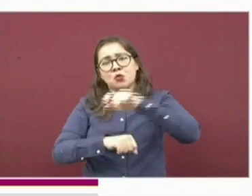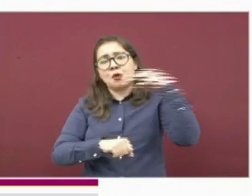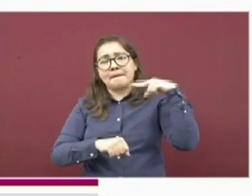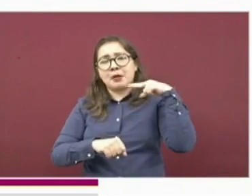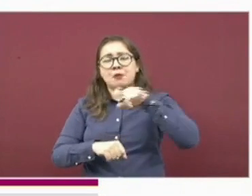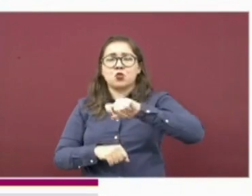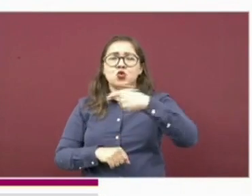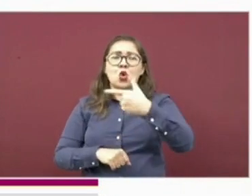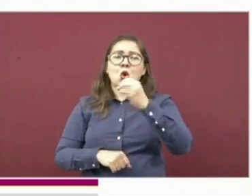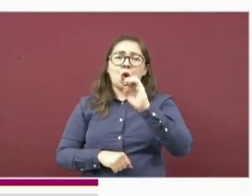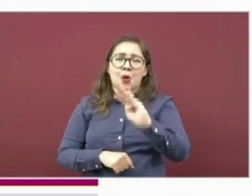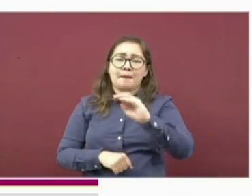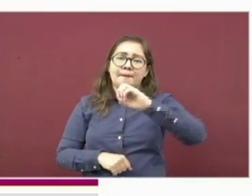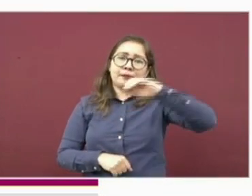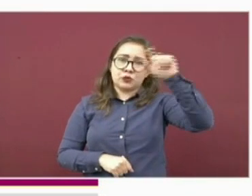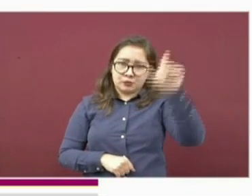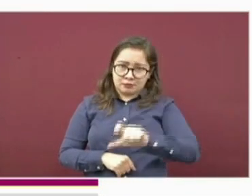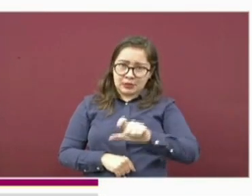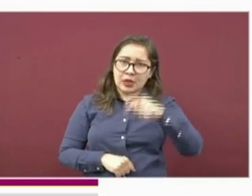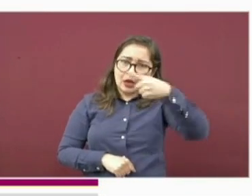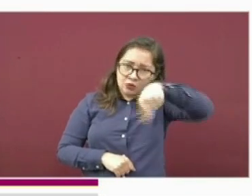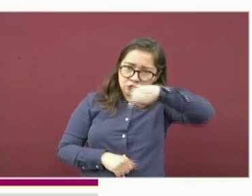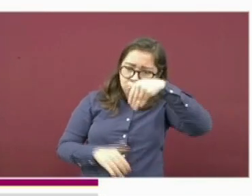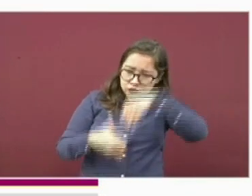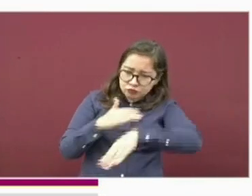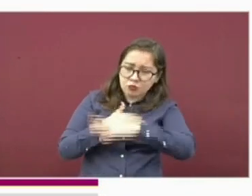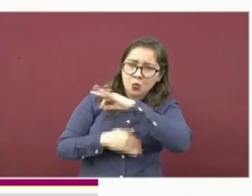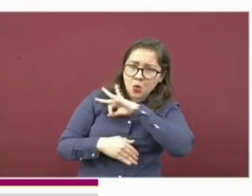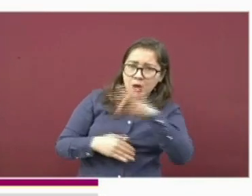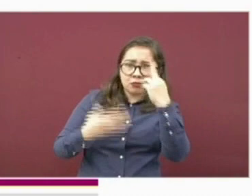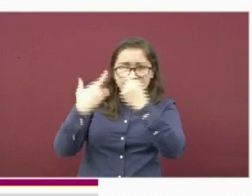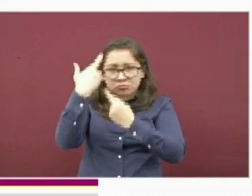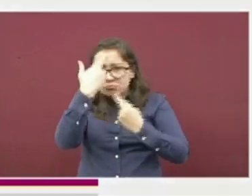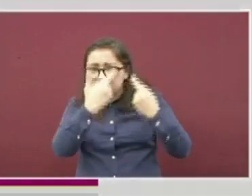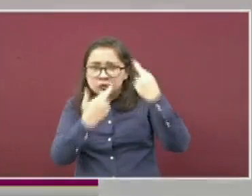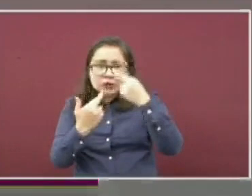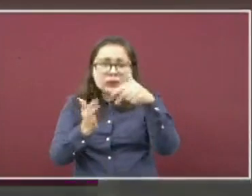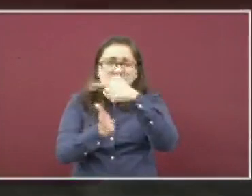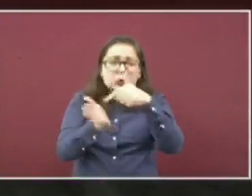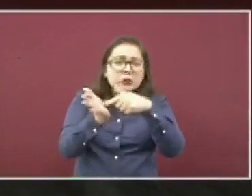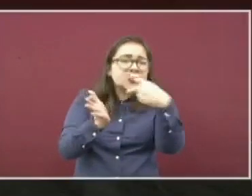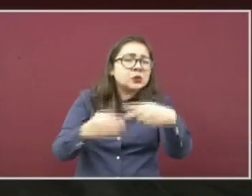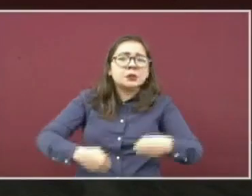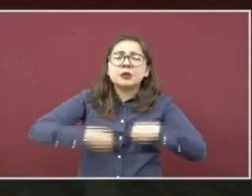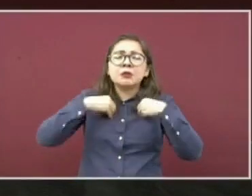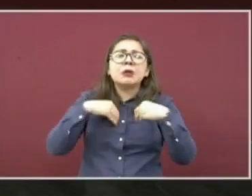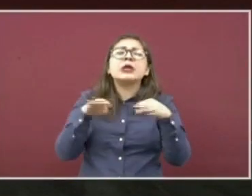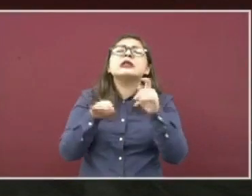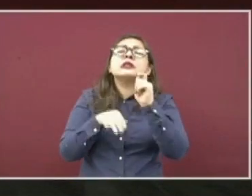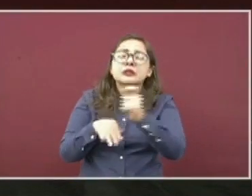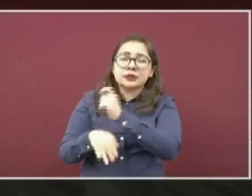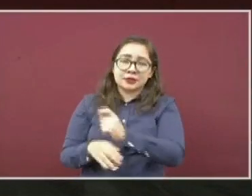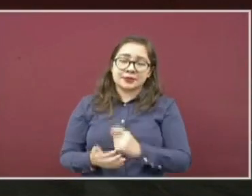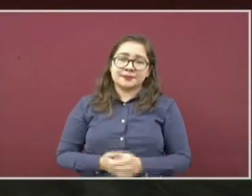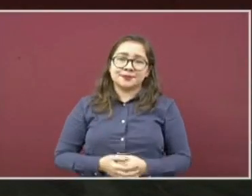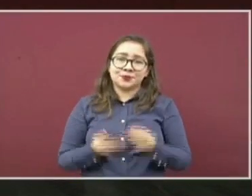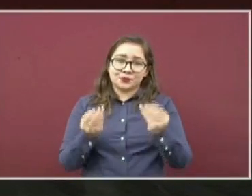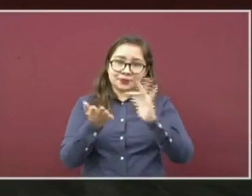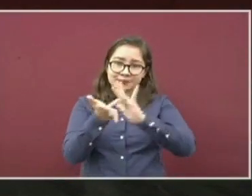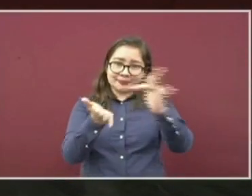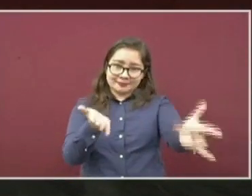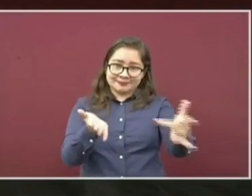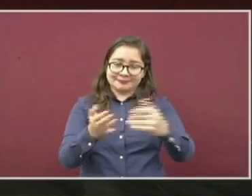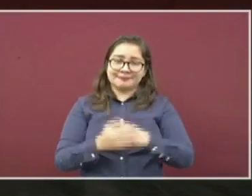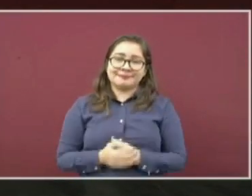coronavirus.veracruz.gob.mx para que consulten la situación actual de su municipio. Muchísimas gracias por su atención y que